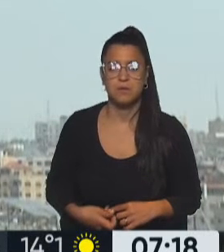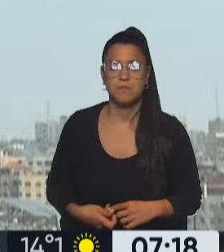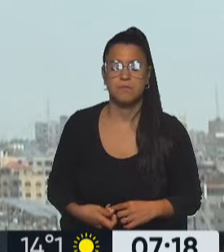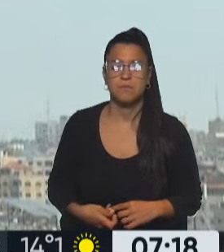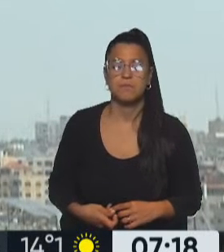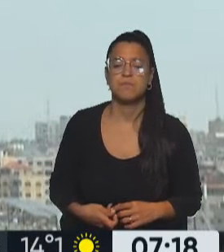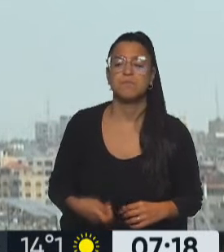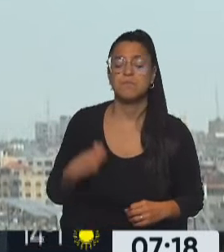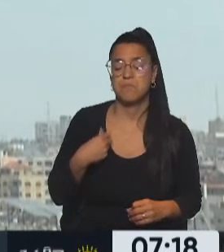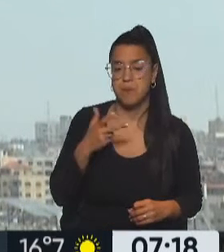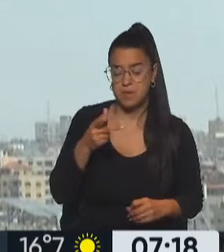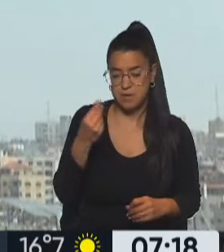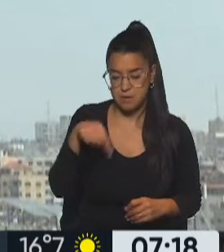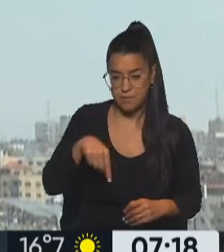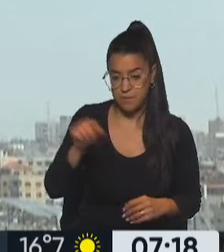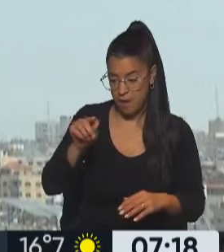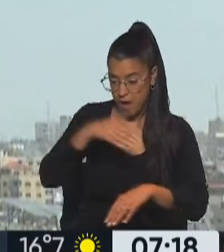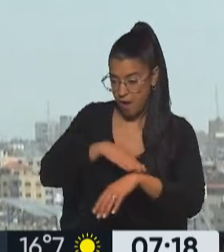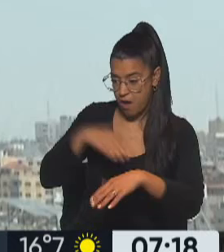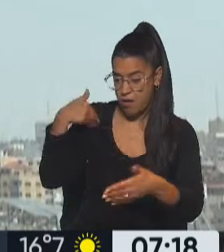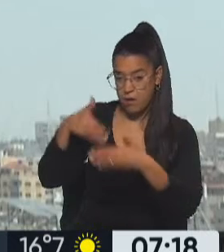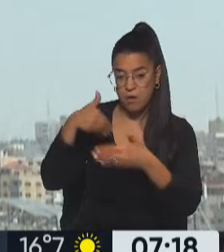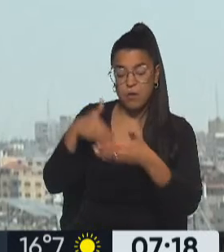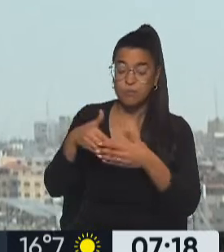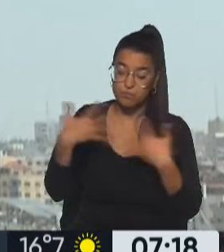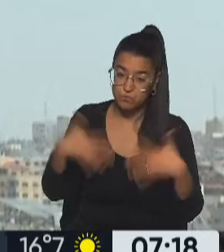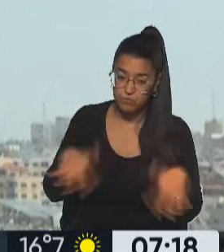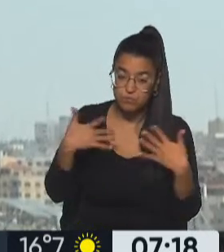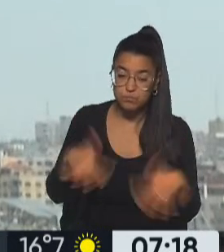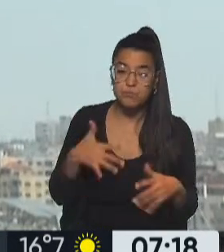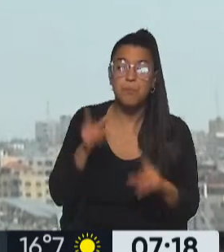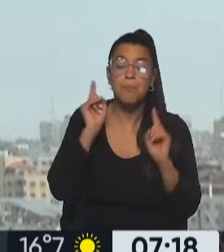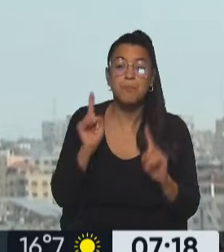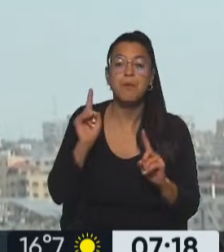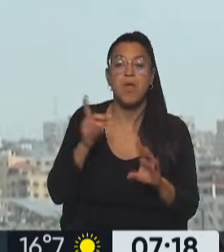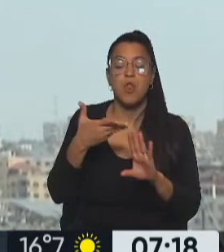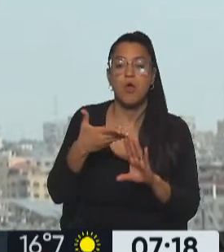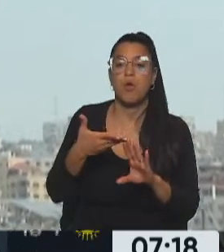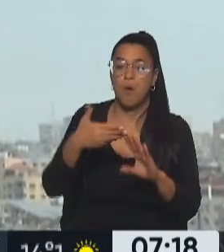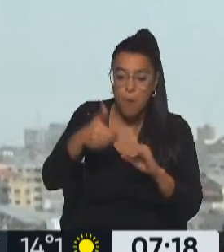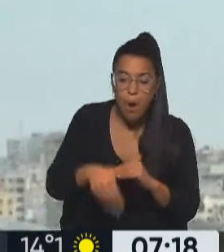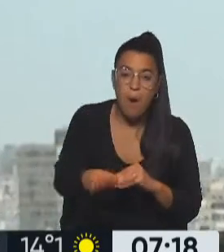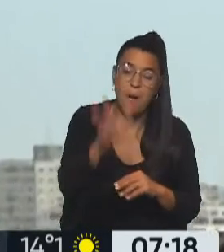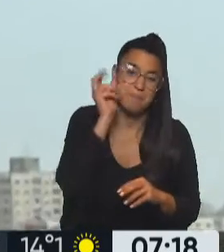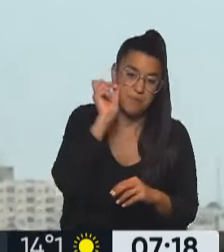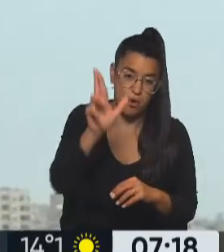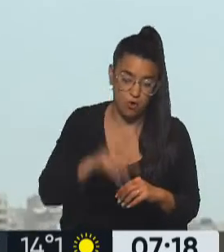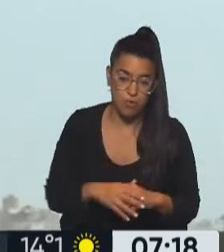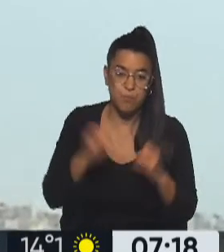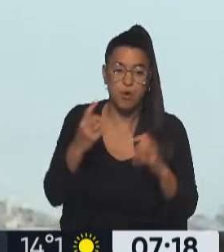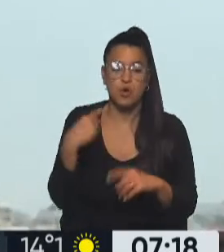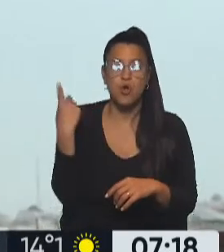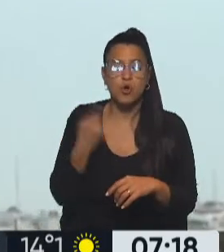Vamos a decir así, estas horas son duras y son menos duras de las que vendrán, porque nosotros